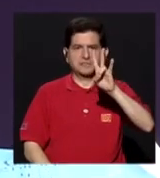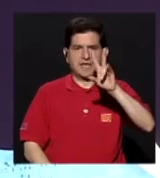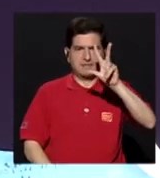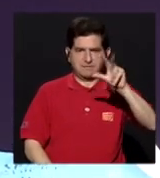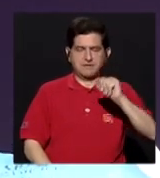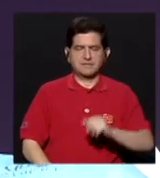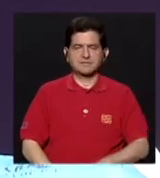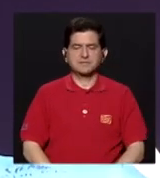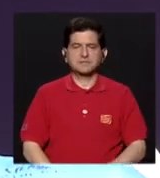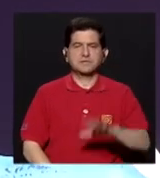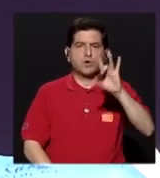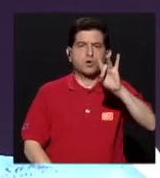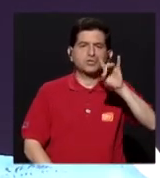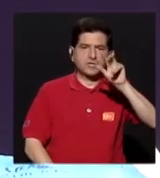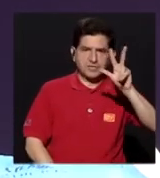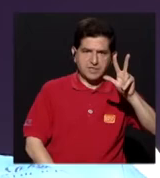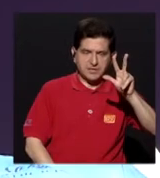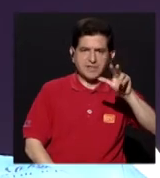8352-5573.